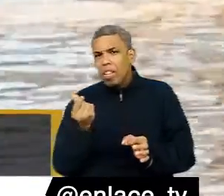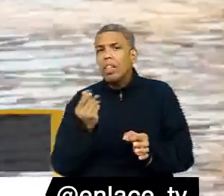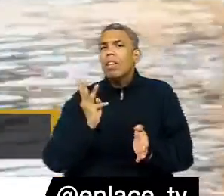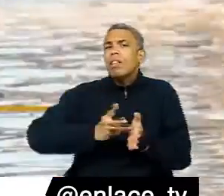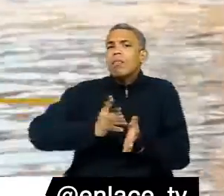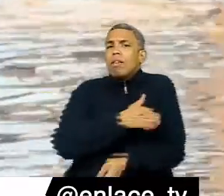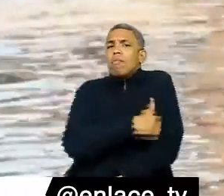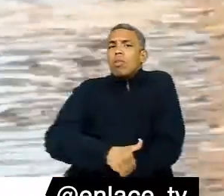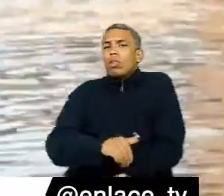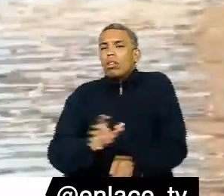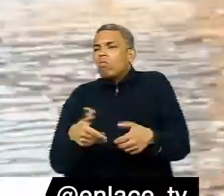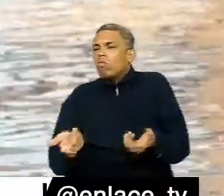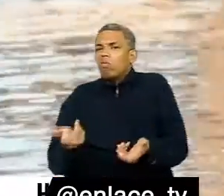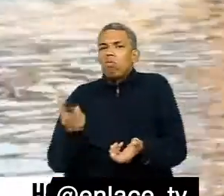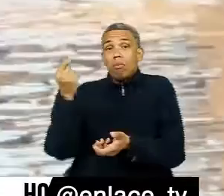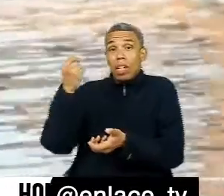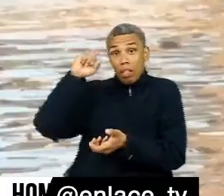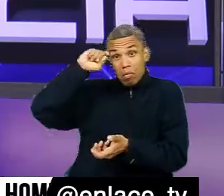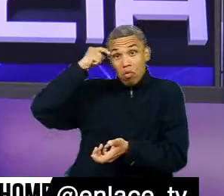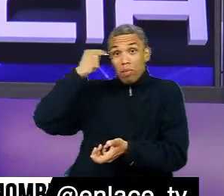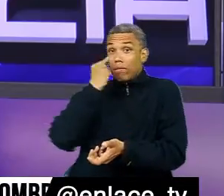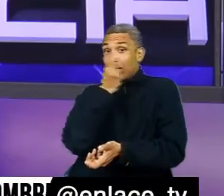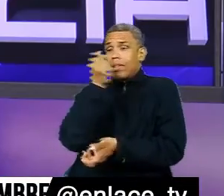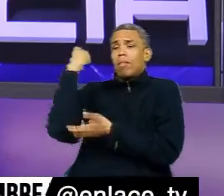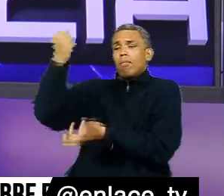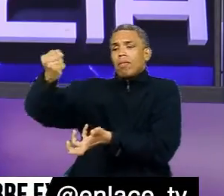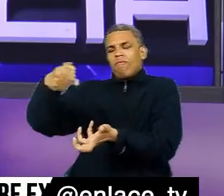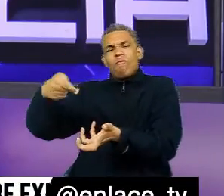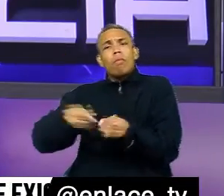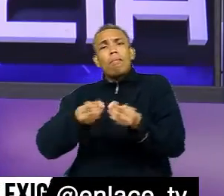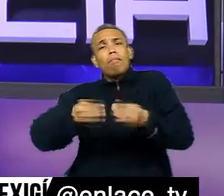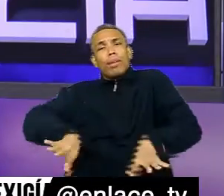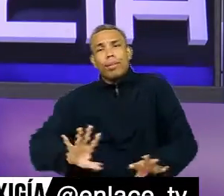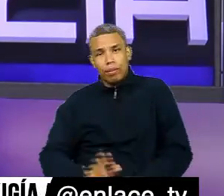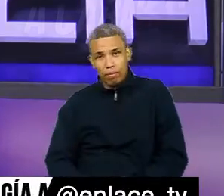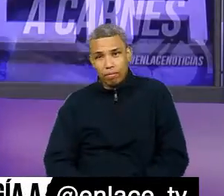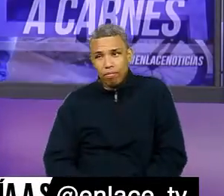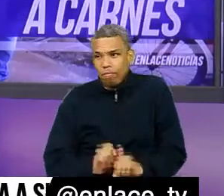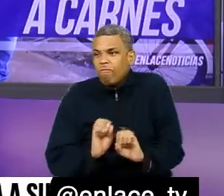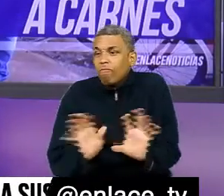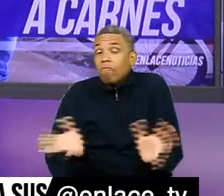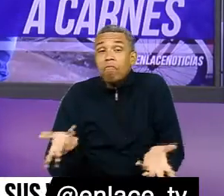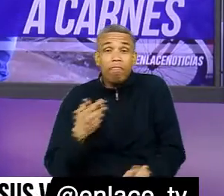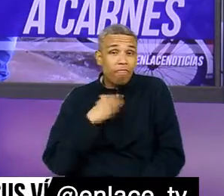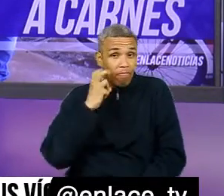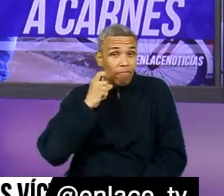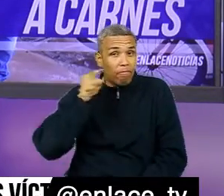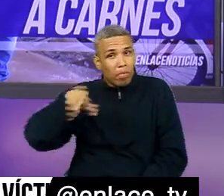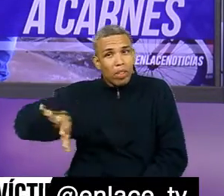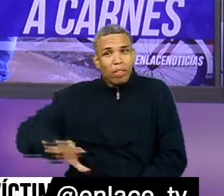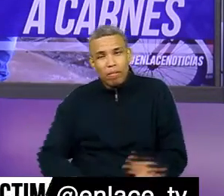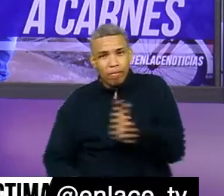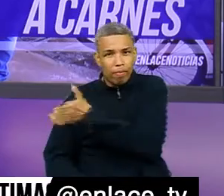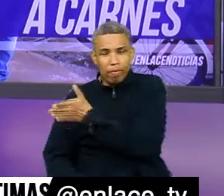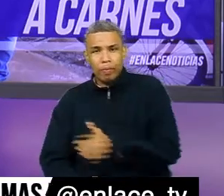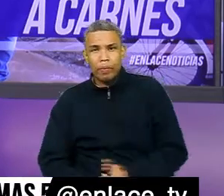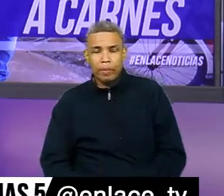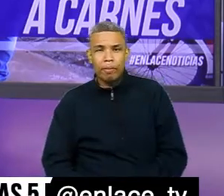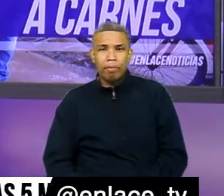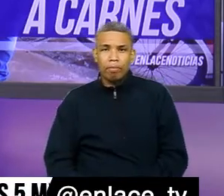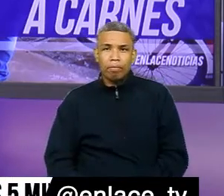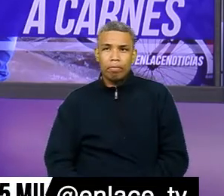pesos provenientes del Gobierno Nacional. Y la Secretaría Local de Salud y la Policía Nacional adelantan operativos de registro y